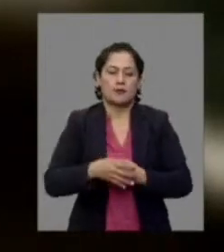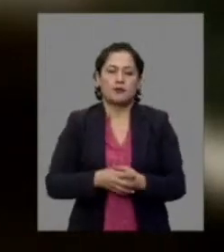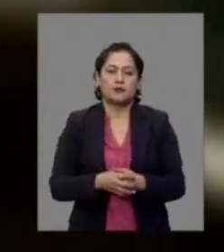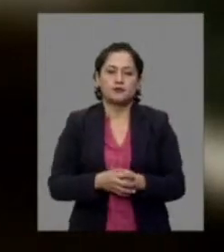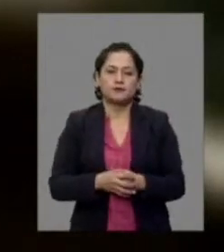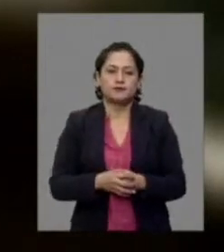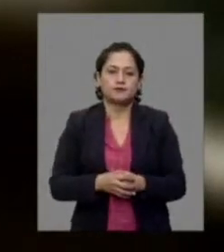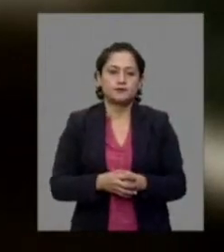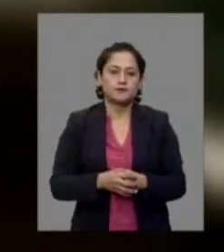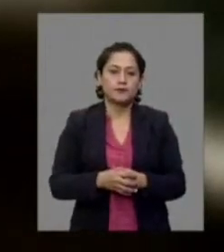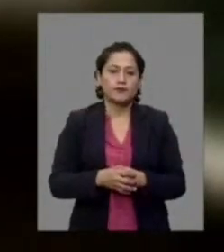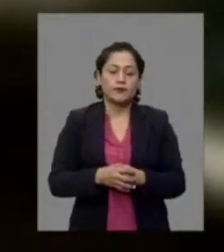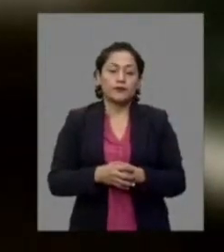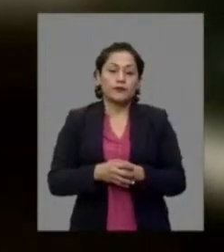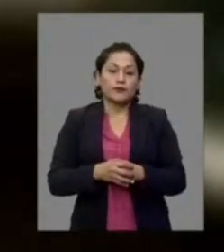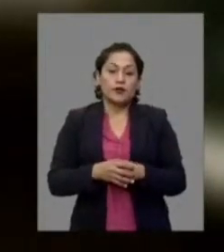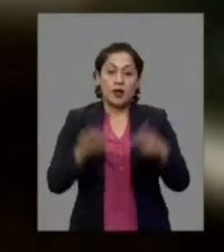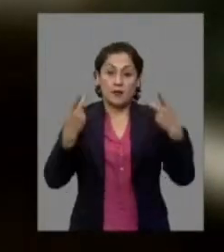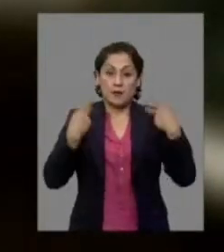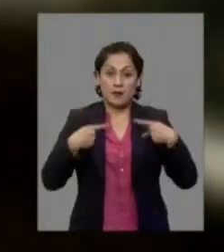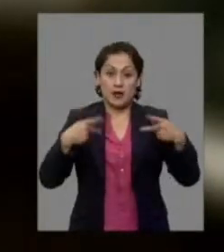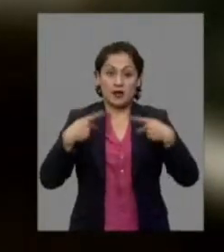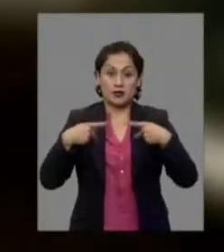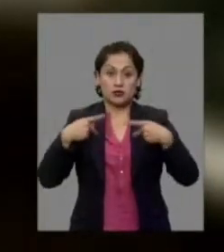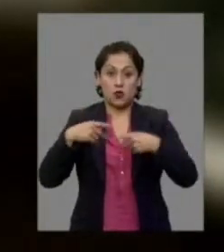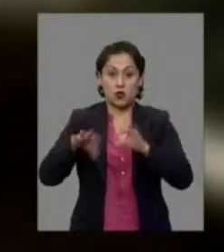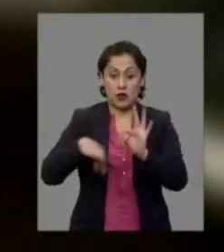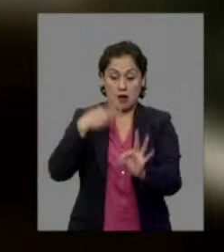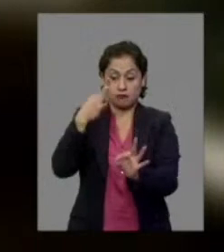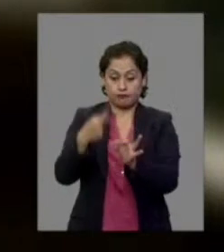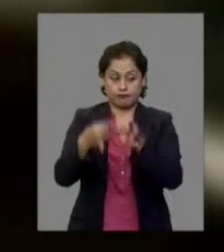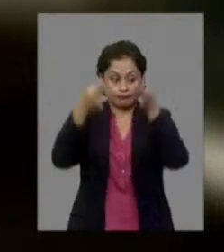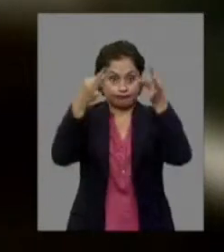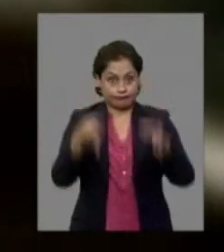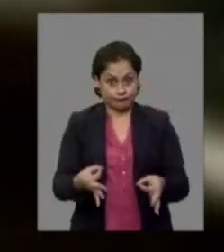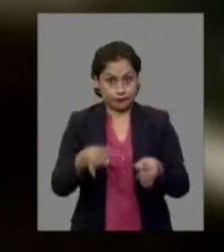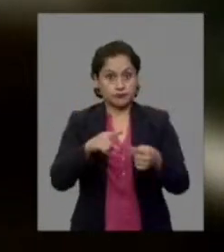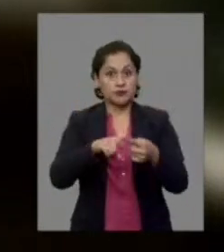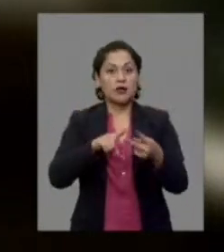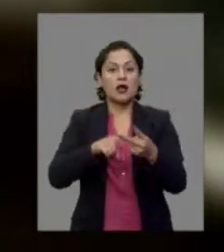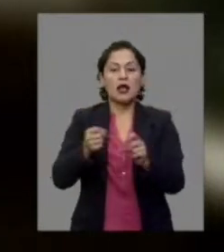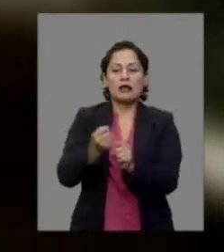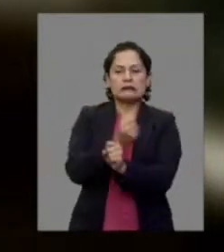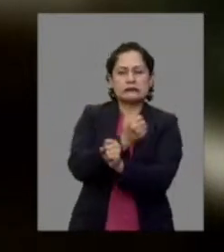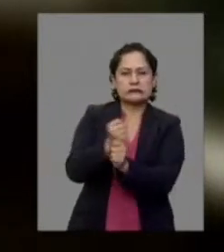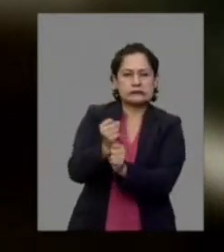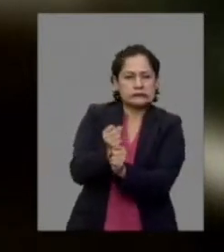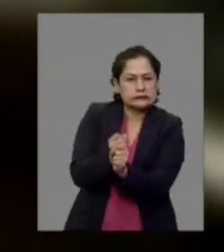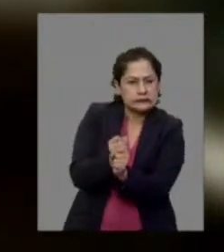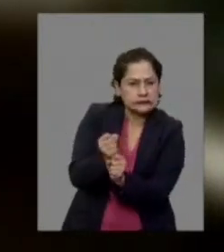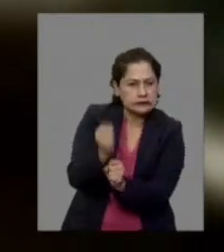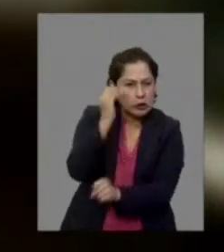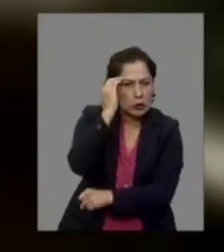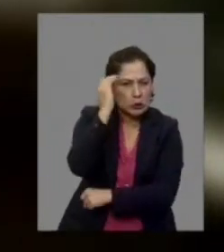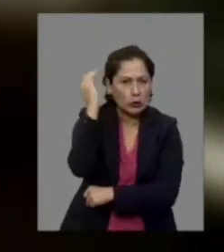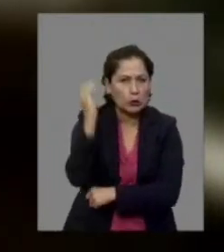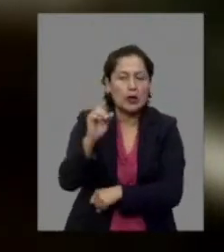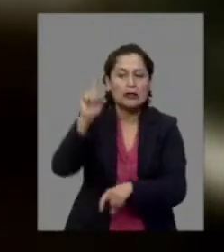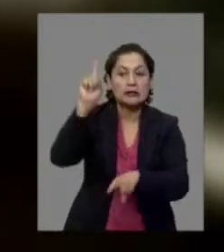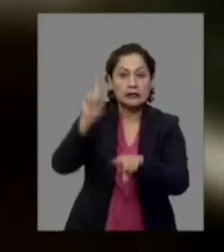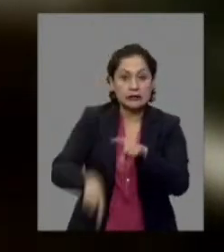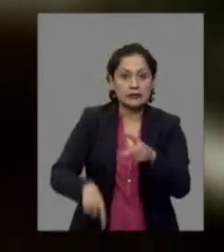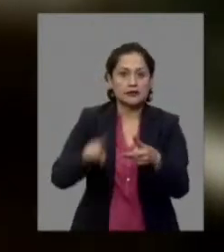el derecho a la integridad personal, el combate a la tortura, las reglas del debido proceso